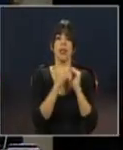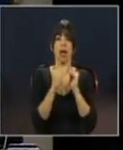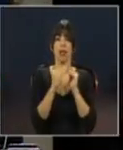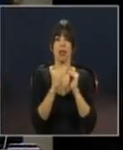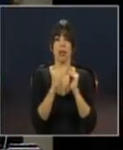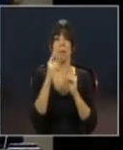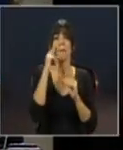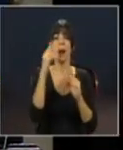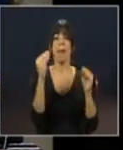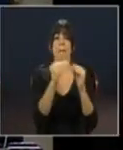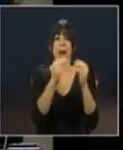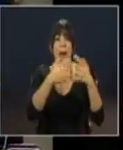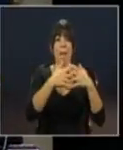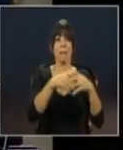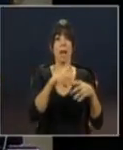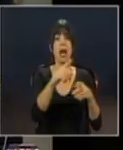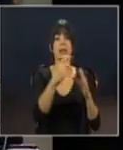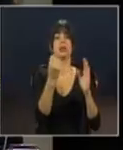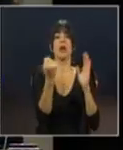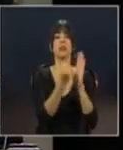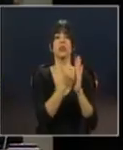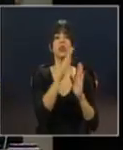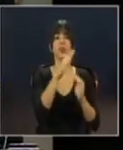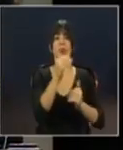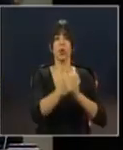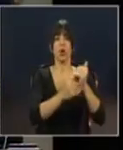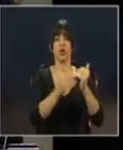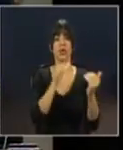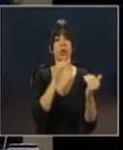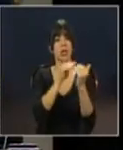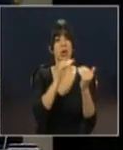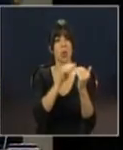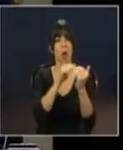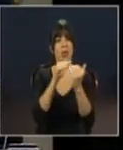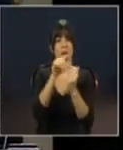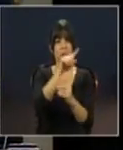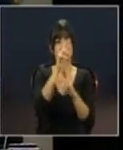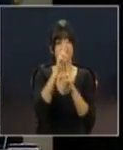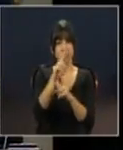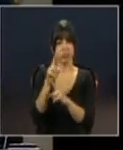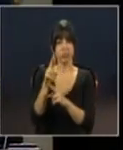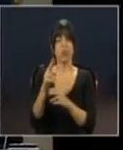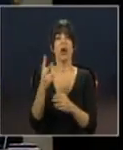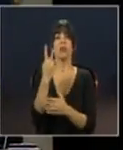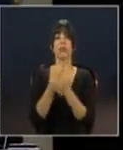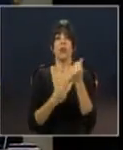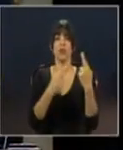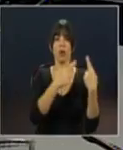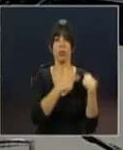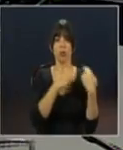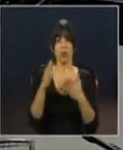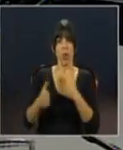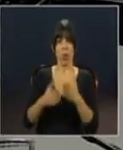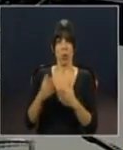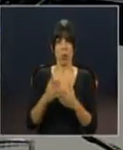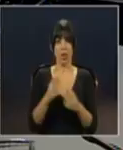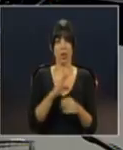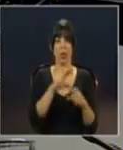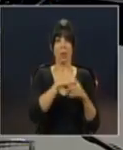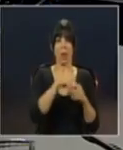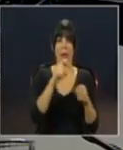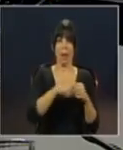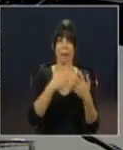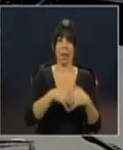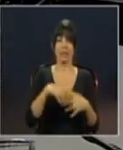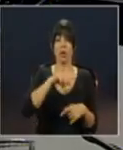que más empresas certifiquen sus procedimientos de igualdad y de corresponsabilidad del cuidado. Estas acciones han